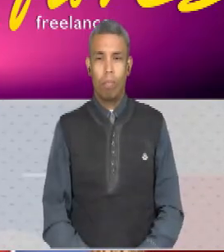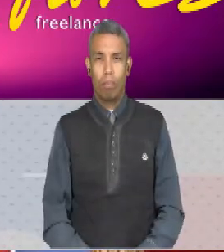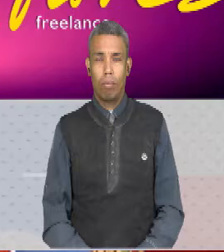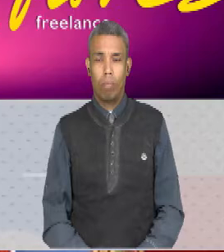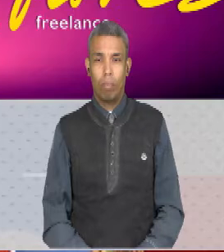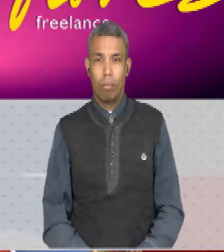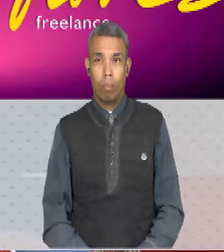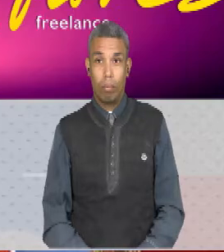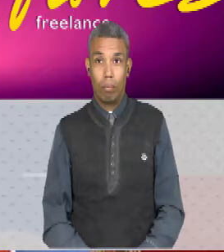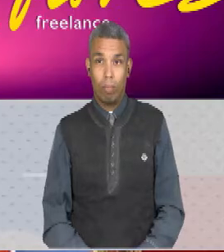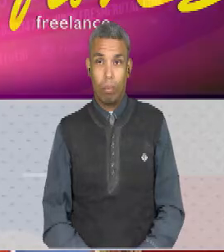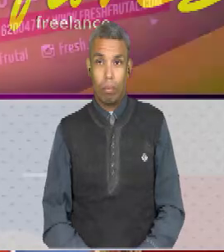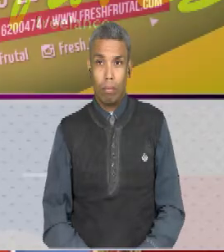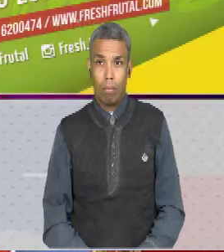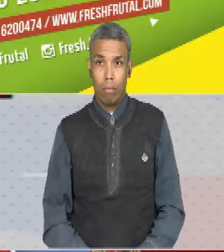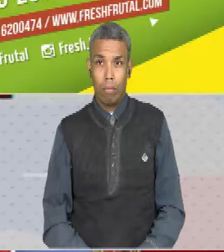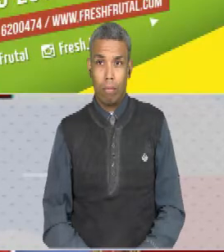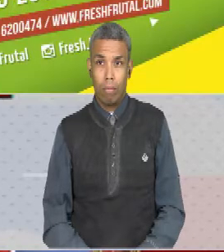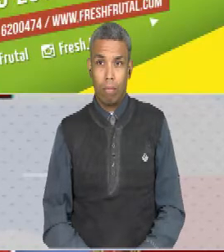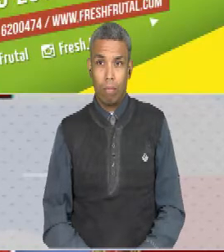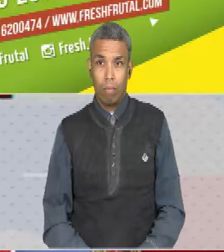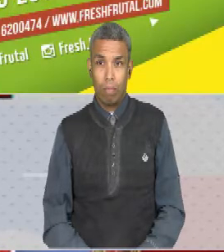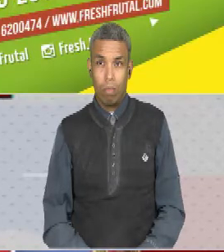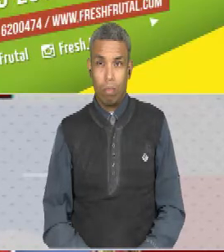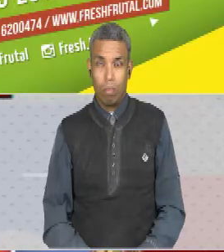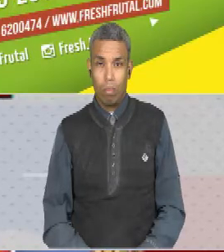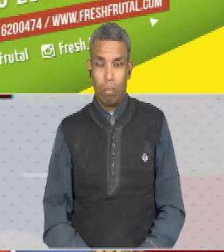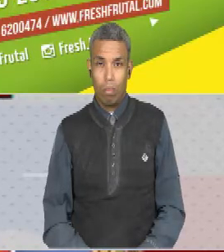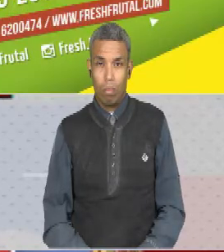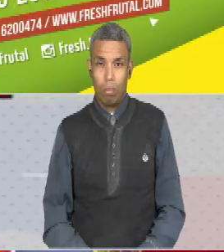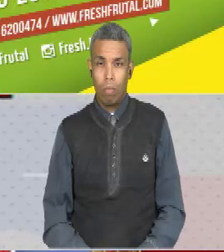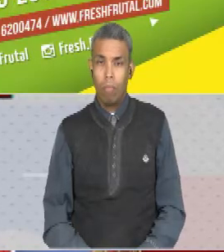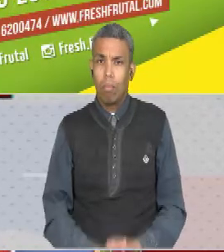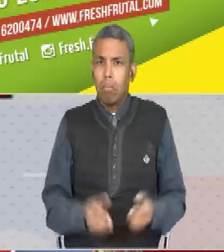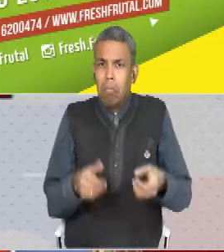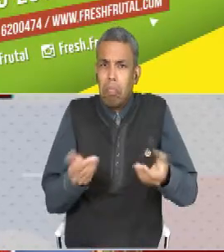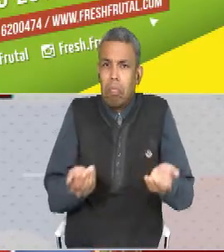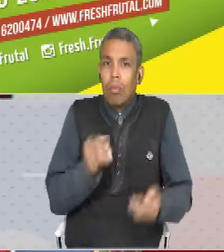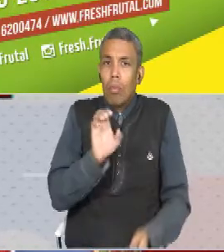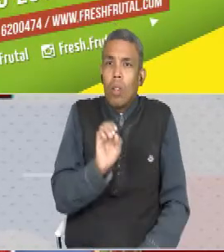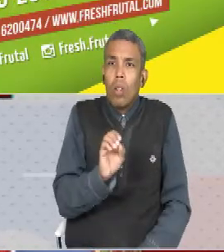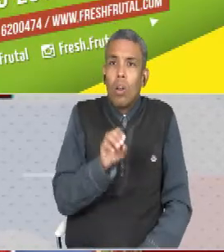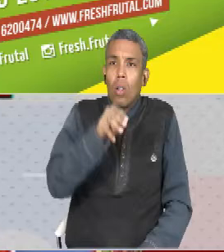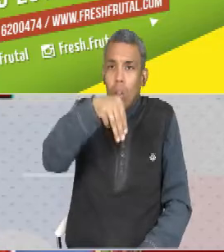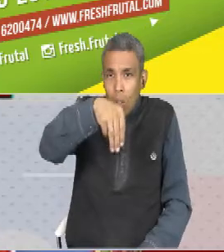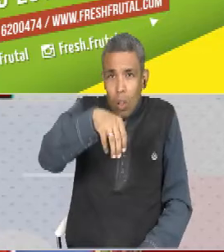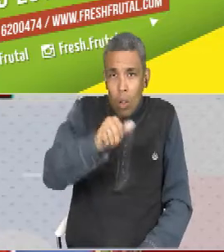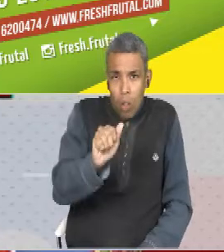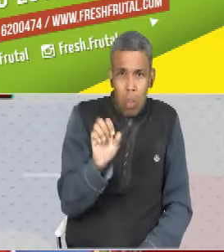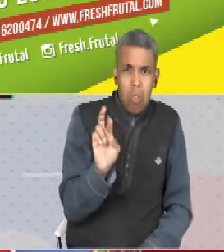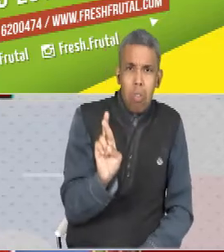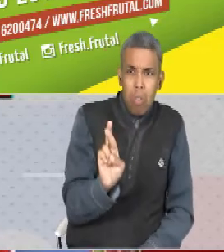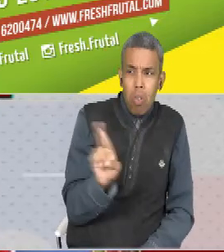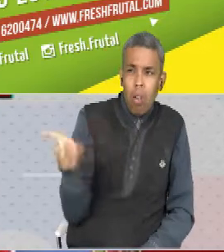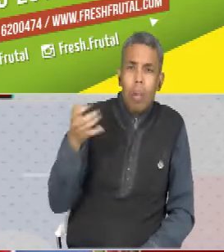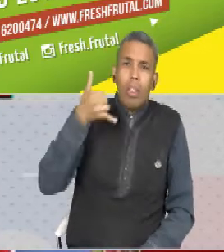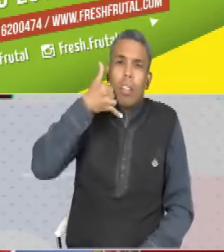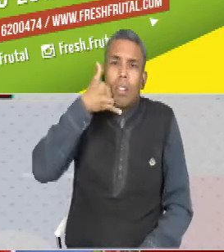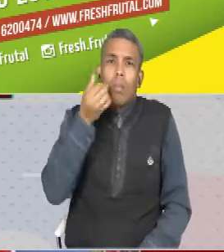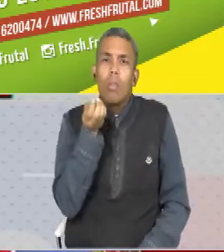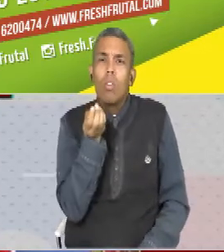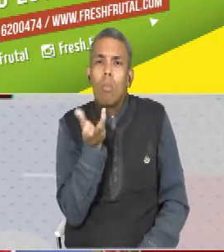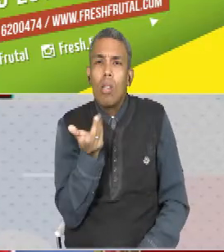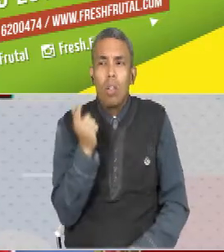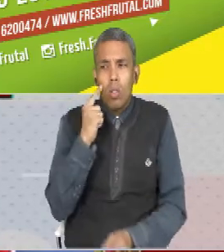en Barranca Bermeja deben estarse preguntando, bueno, ¿dónde encontramos a Omar? ¿Dónde lo podemos llamar o cuáles son sus redes sociales para nosotros ponernos en contacto? Claro,